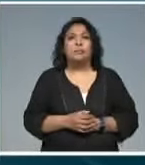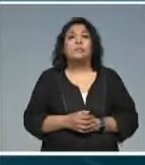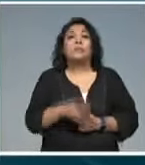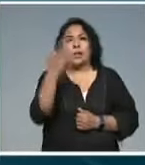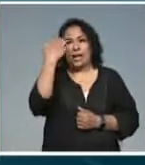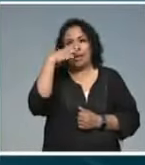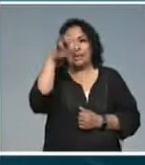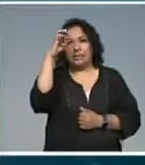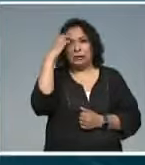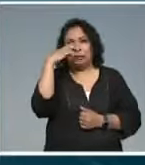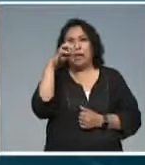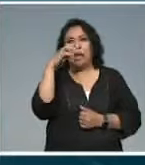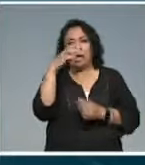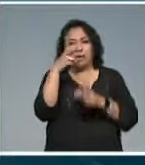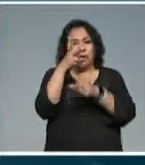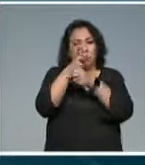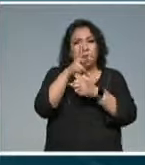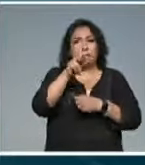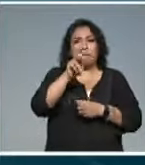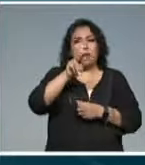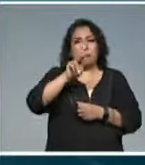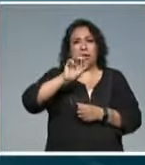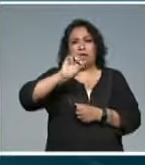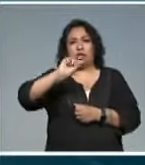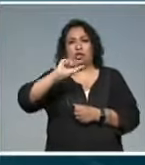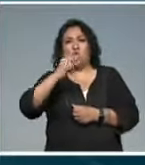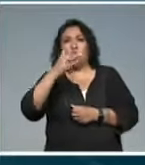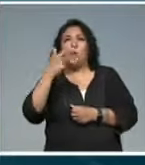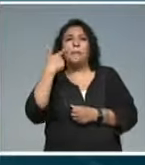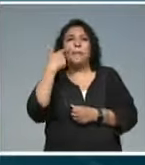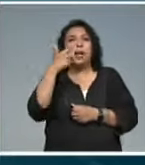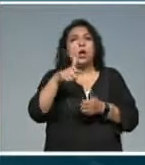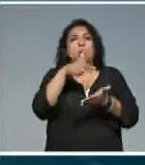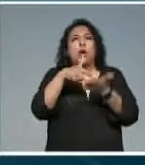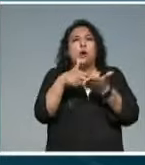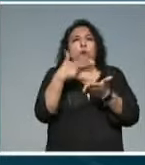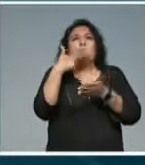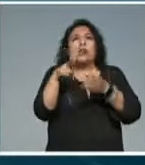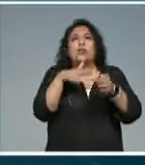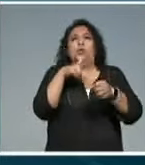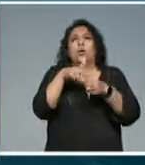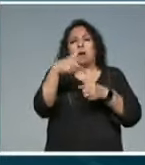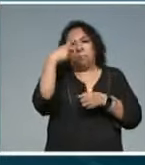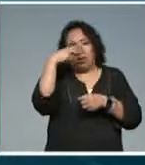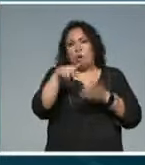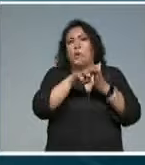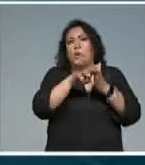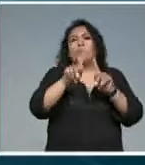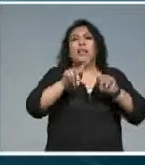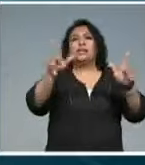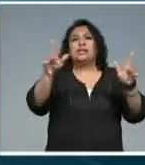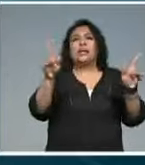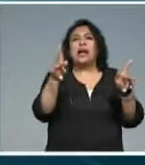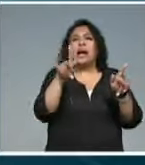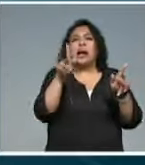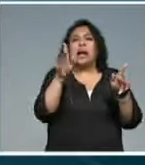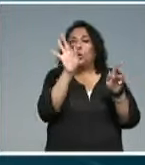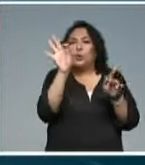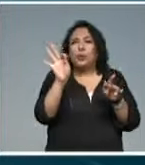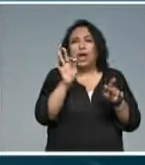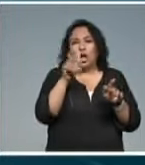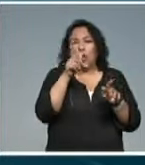La experiencia detrás de la lente de Pepe Sojo, a través de santuarios naturales mexicanos como el de las luciérnagas en Tlaxcala, la mariposa monarca